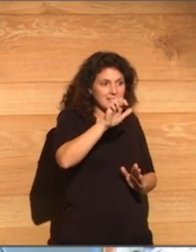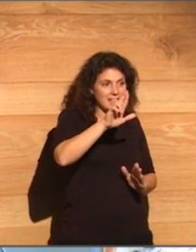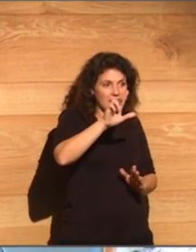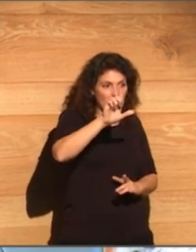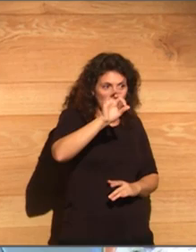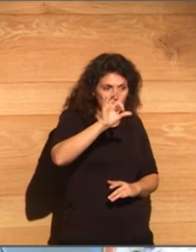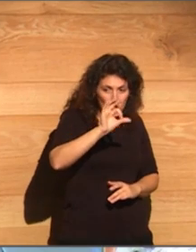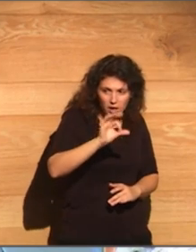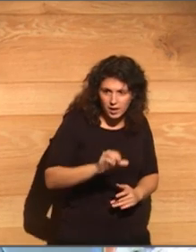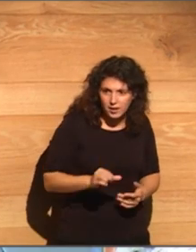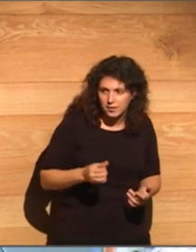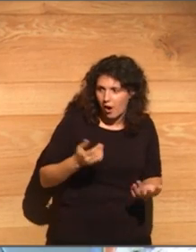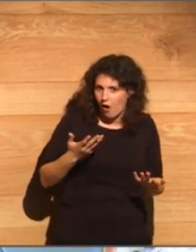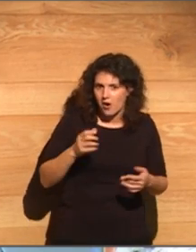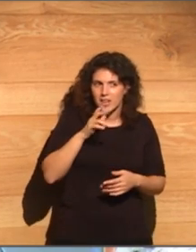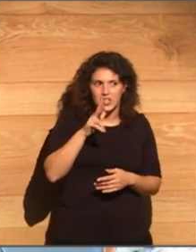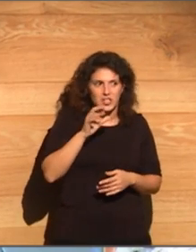Digo, ¡ay, Sherlocka!